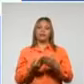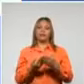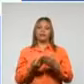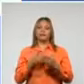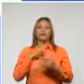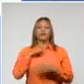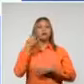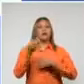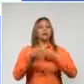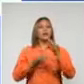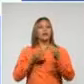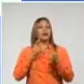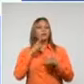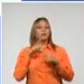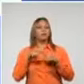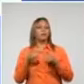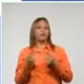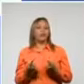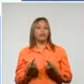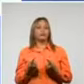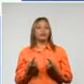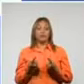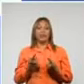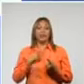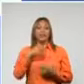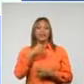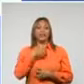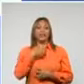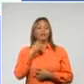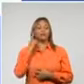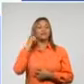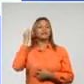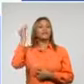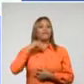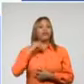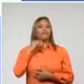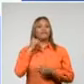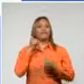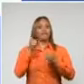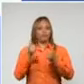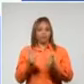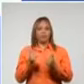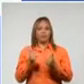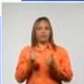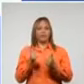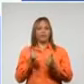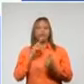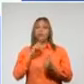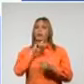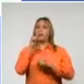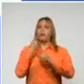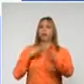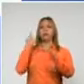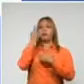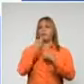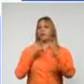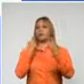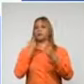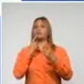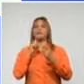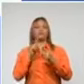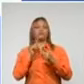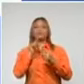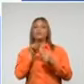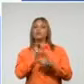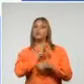decimos en el sentido de tener un poco de claridad, aunque cada vez que me preguntan digo, no, tú te tienes que proteger